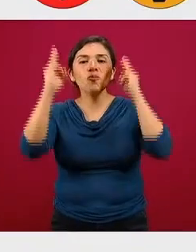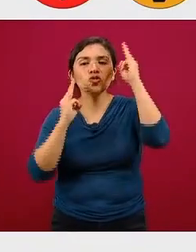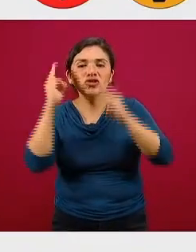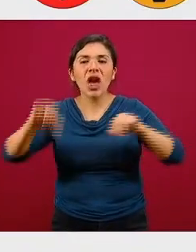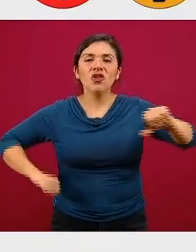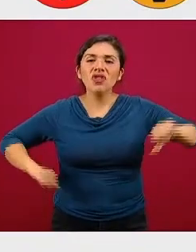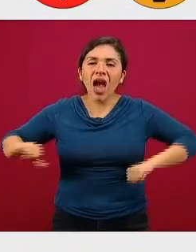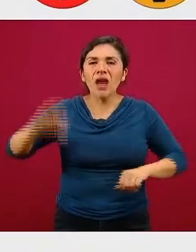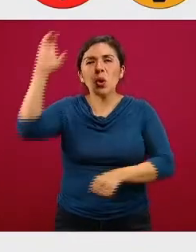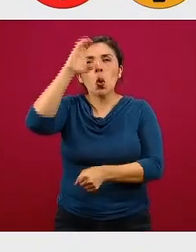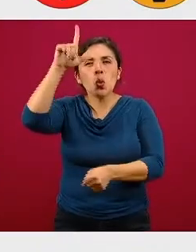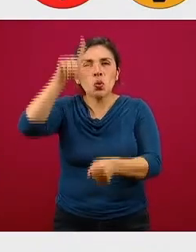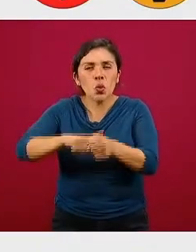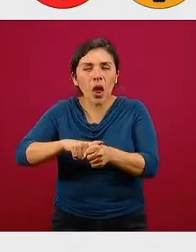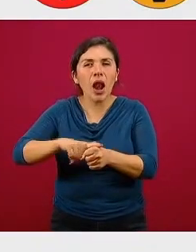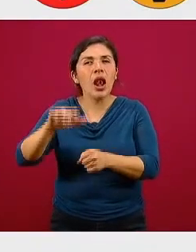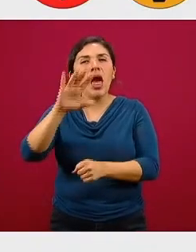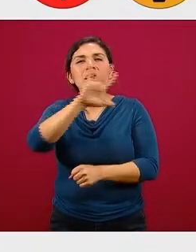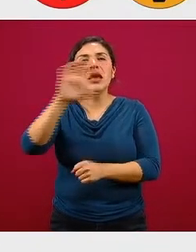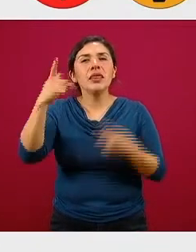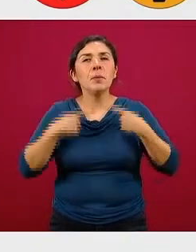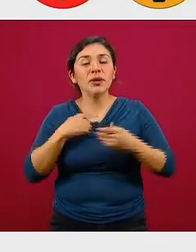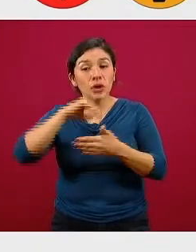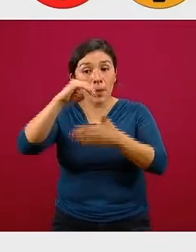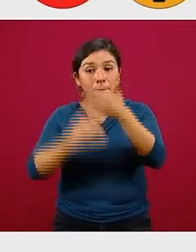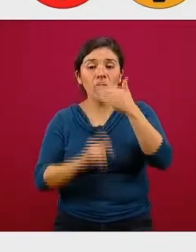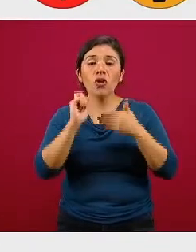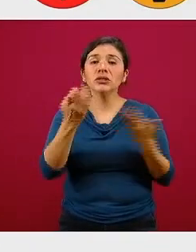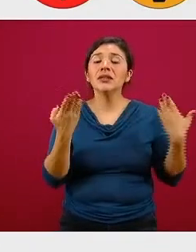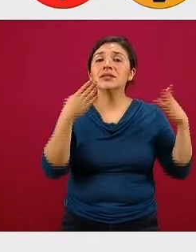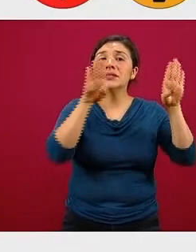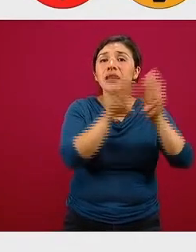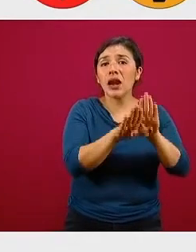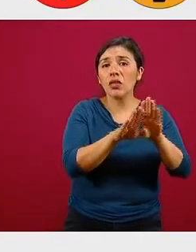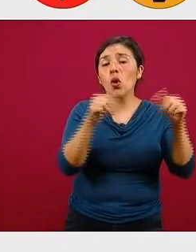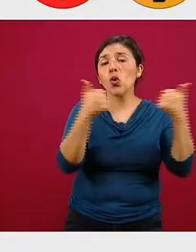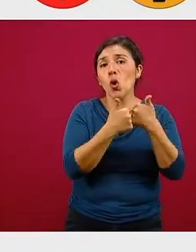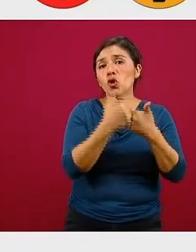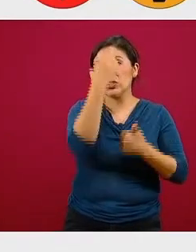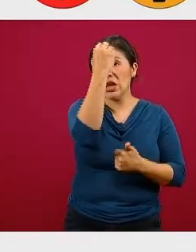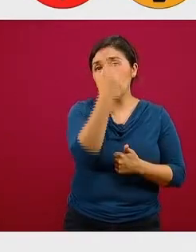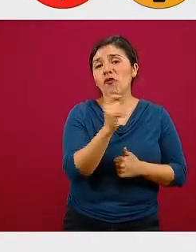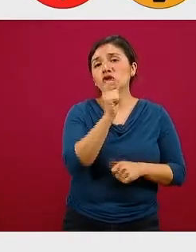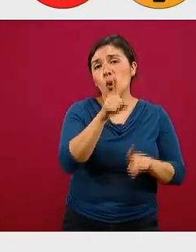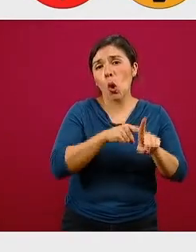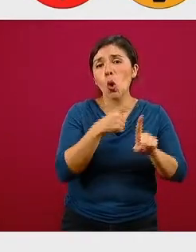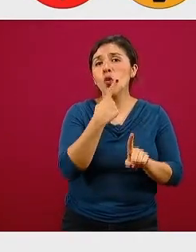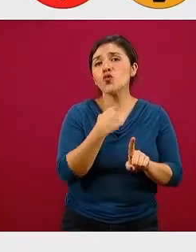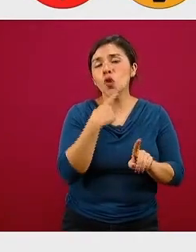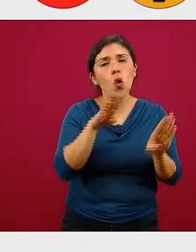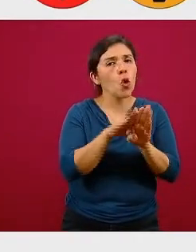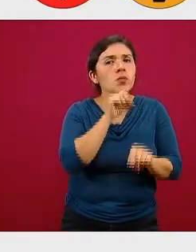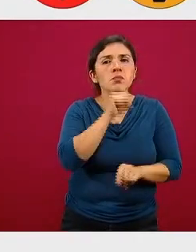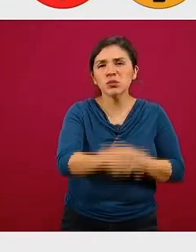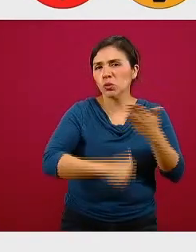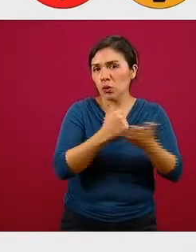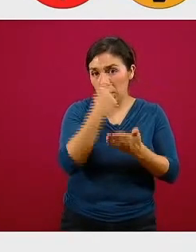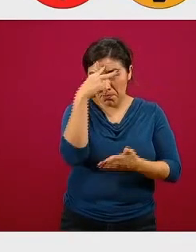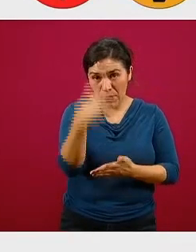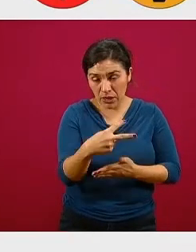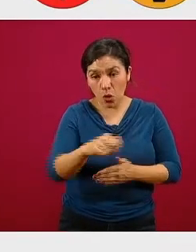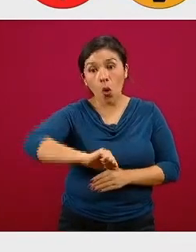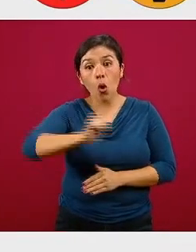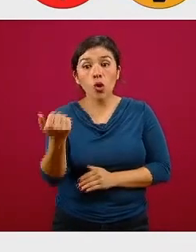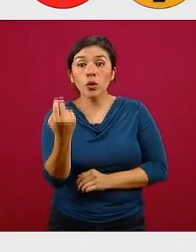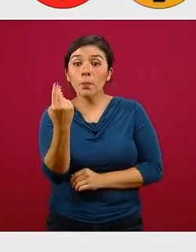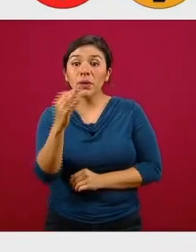teatros, eventos culturales de menos de 500 localidades cerrados en semáforo rojo, como estamos ahorita en la Ciudad de México, y